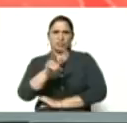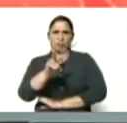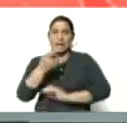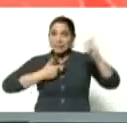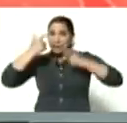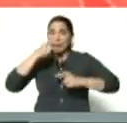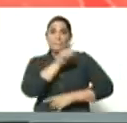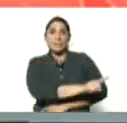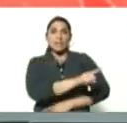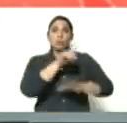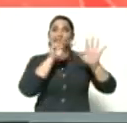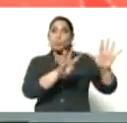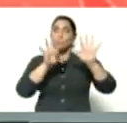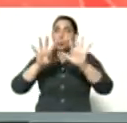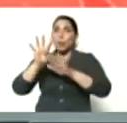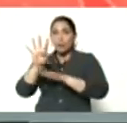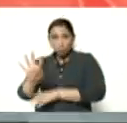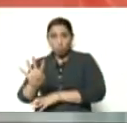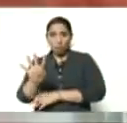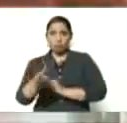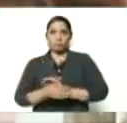en